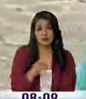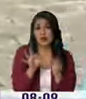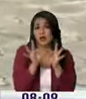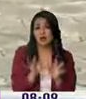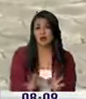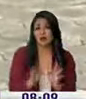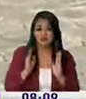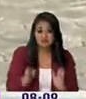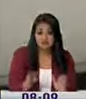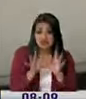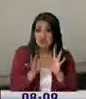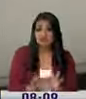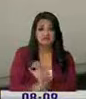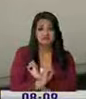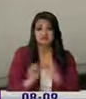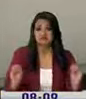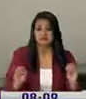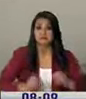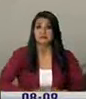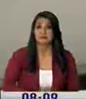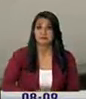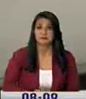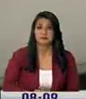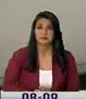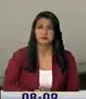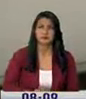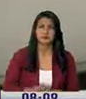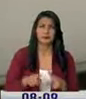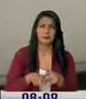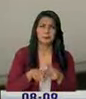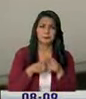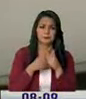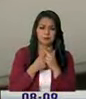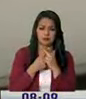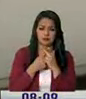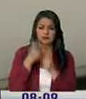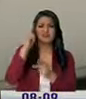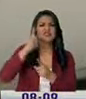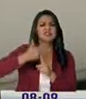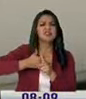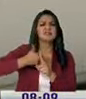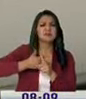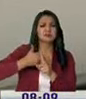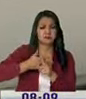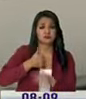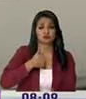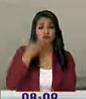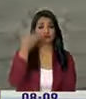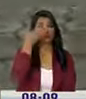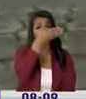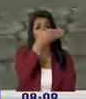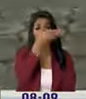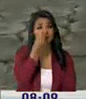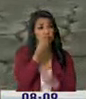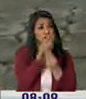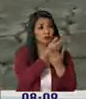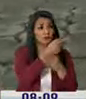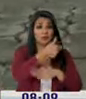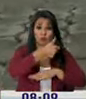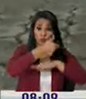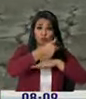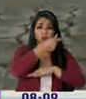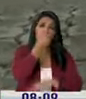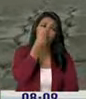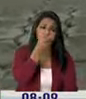no viene a arreglar nada de eso. Prácticamente se inició este proceso hace unos 3 meses atrás, hemos informado a las